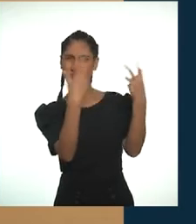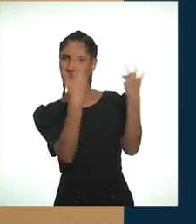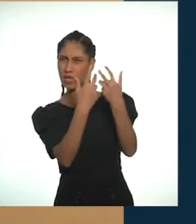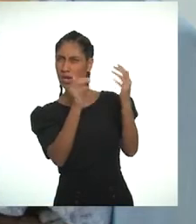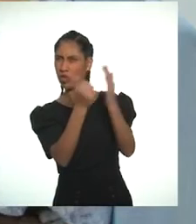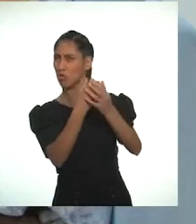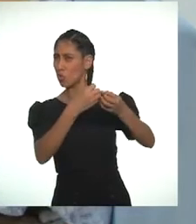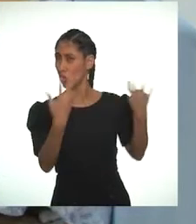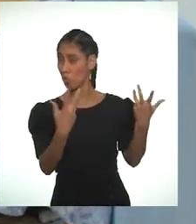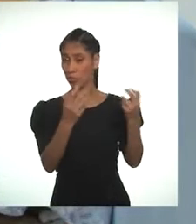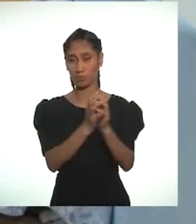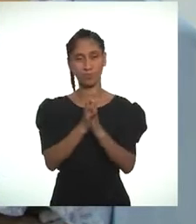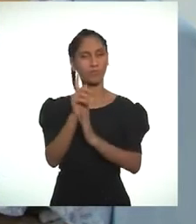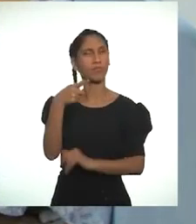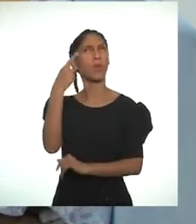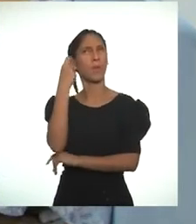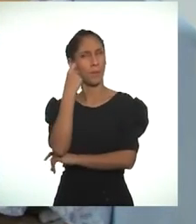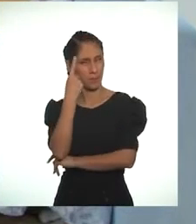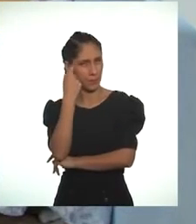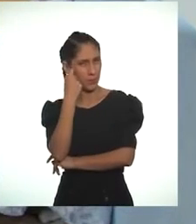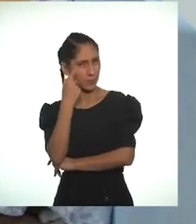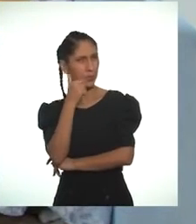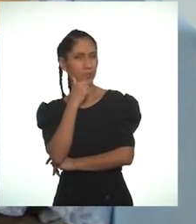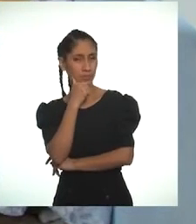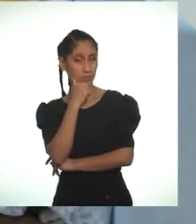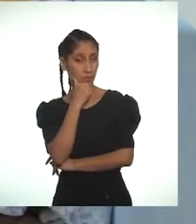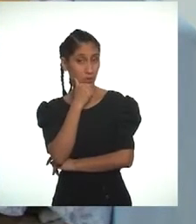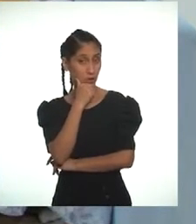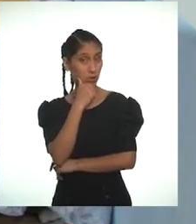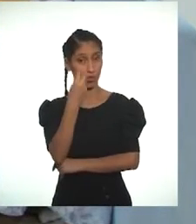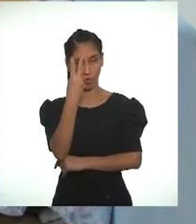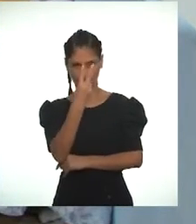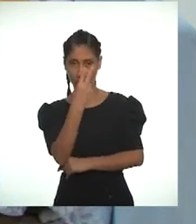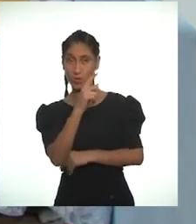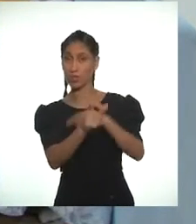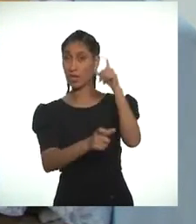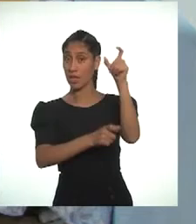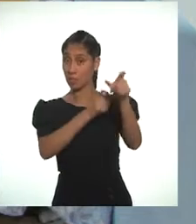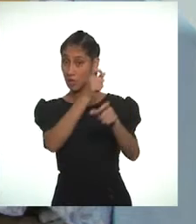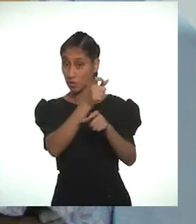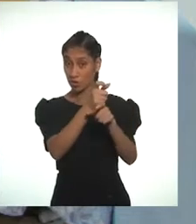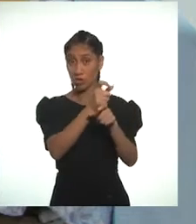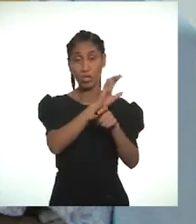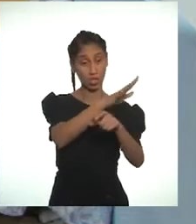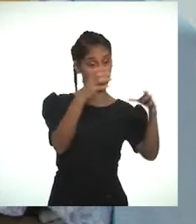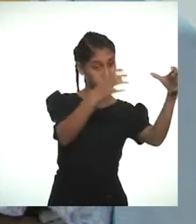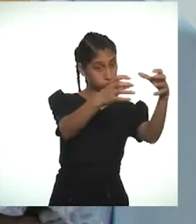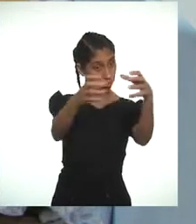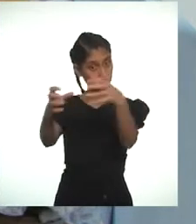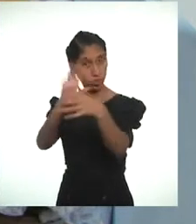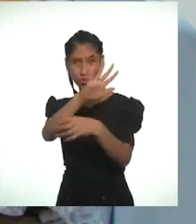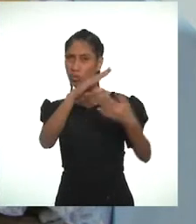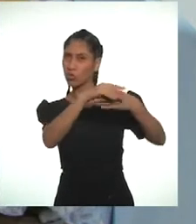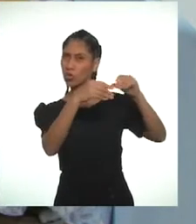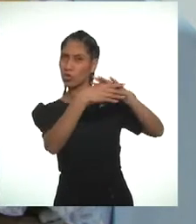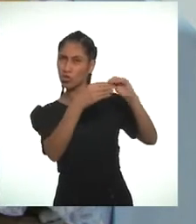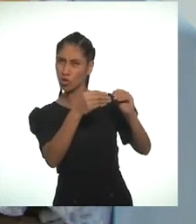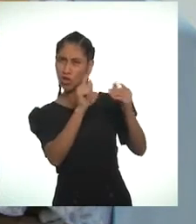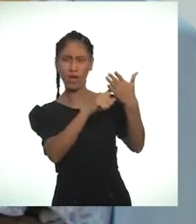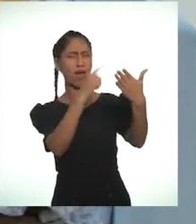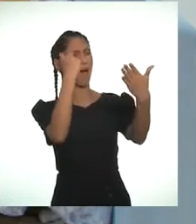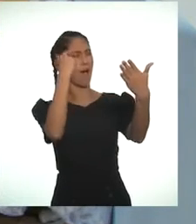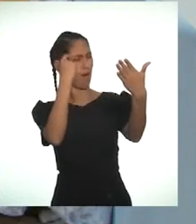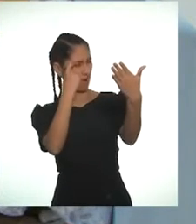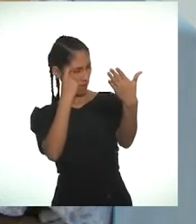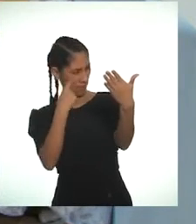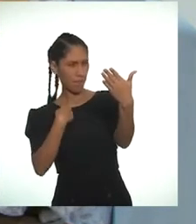lo nuevo. Voy entendiendo. Al conocer la historia y experiencia de estos pueblos, podremos entender mejor los